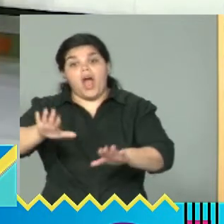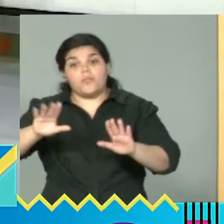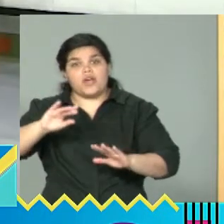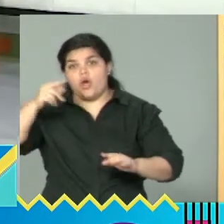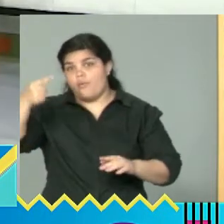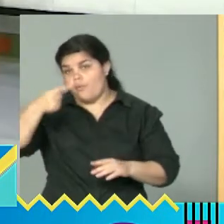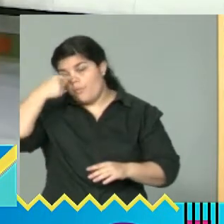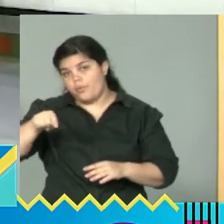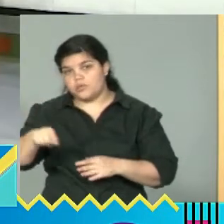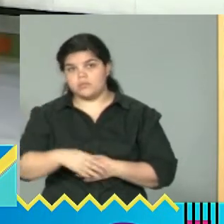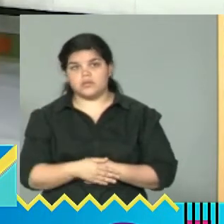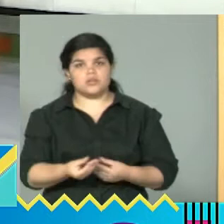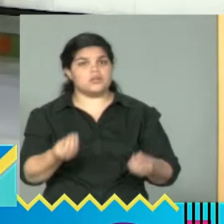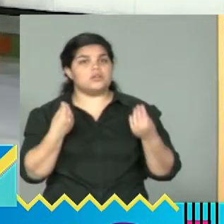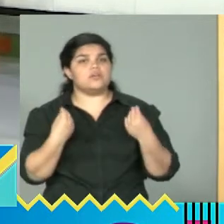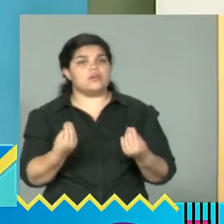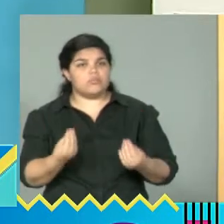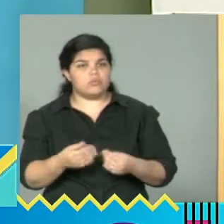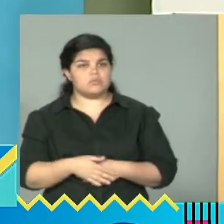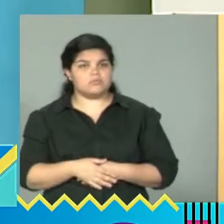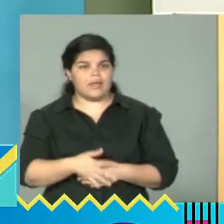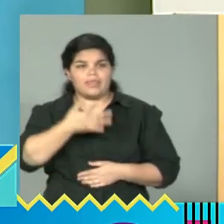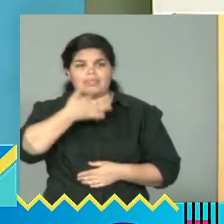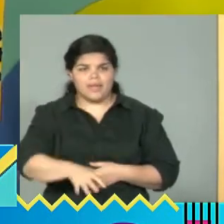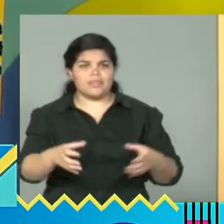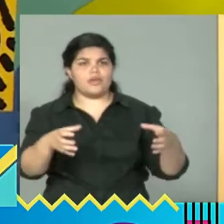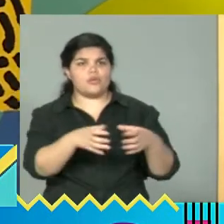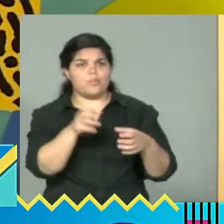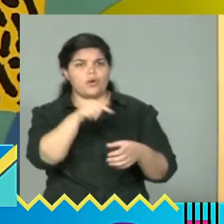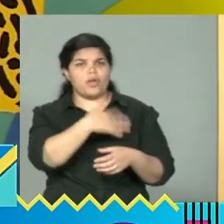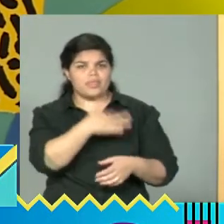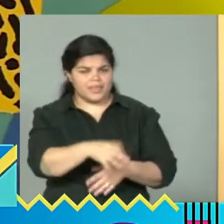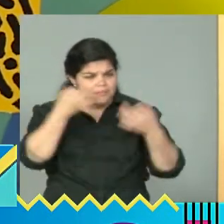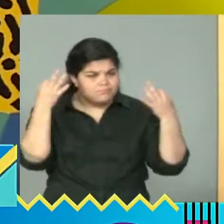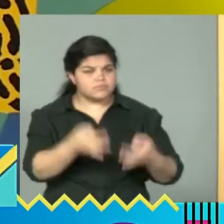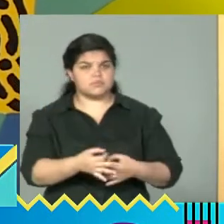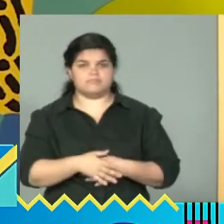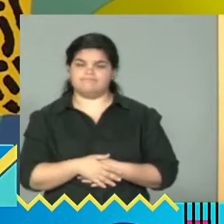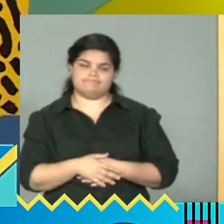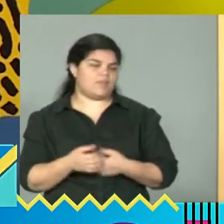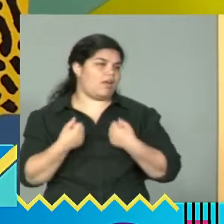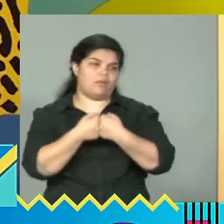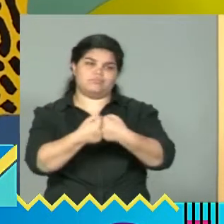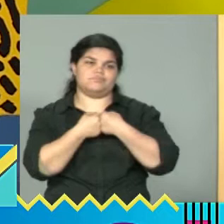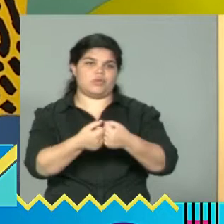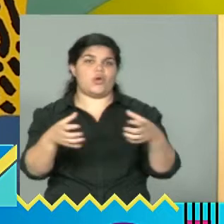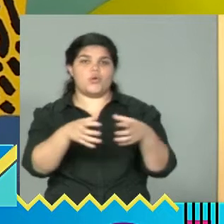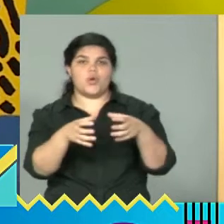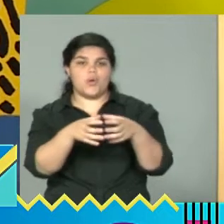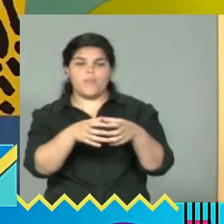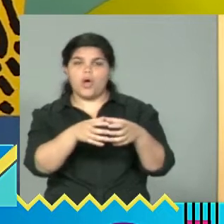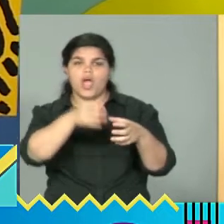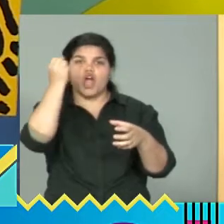que entendieron? O sea, ¿cuál es la señal? No, yo coincido que el equipo económico no entiende qué está pasando